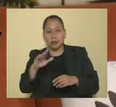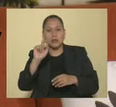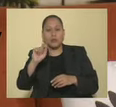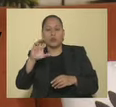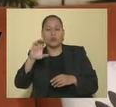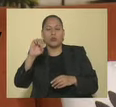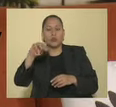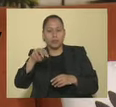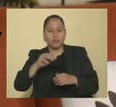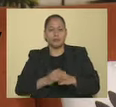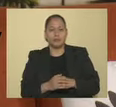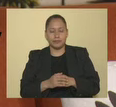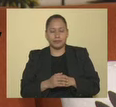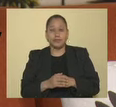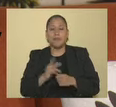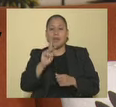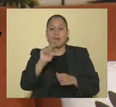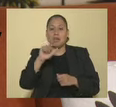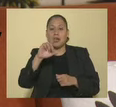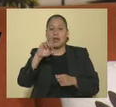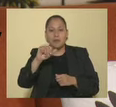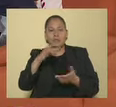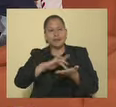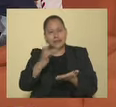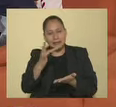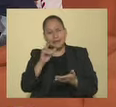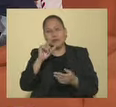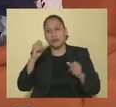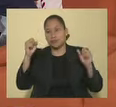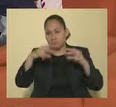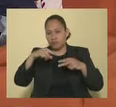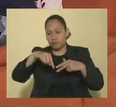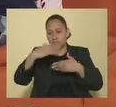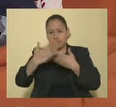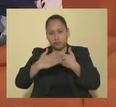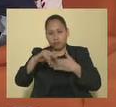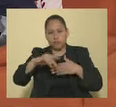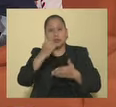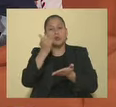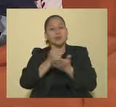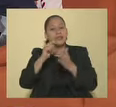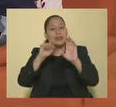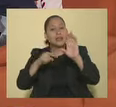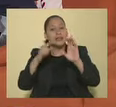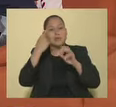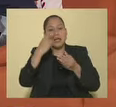www.gn10.com. Pues, Paloma, muchísimas gracias y te esperamos aquí pronto en tus ciudades pues para que